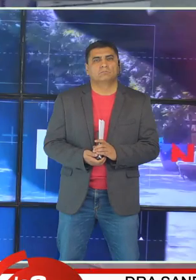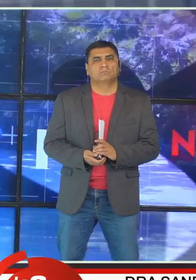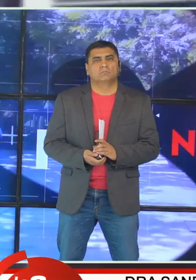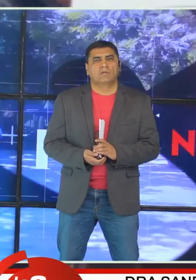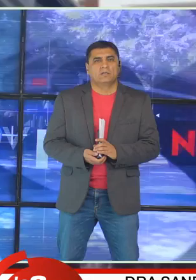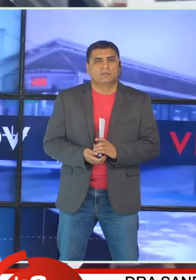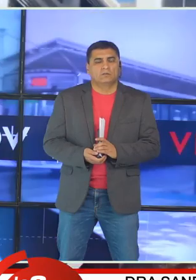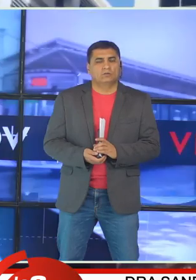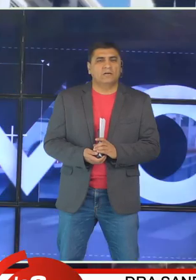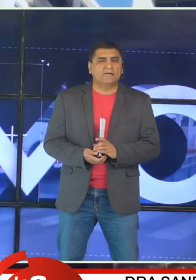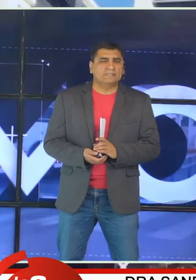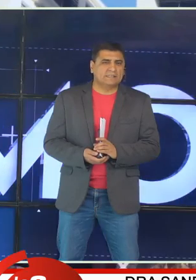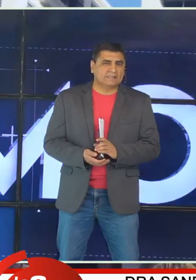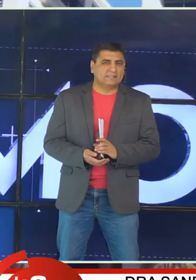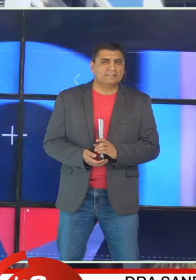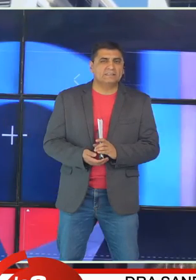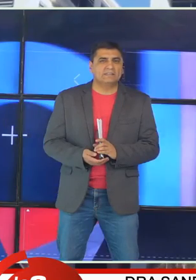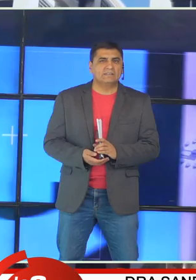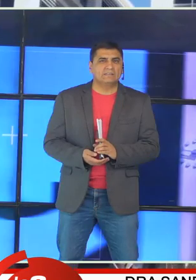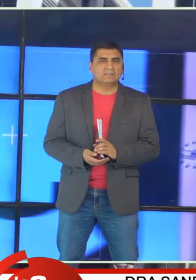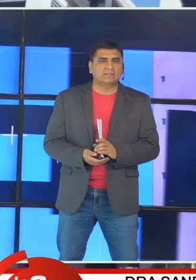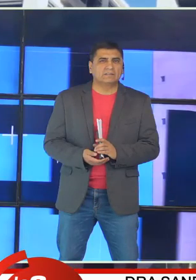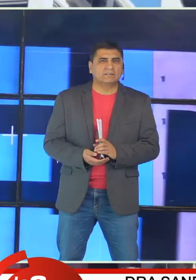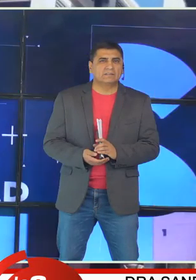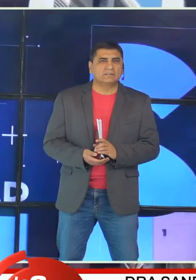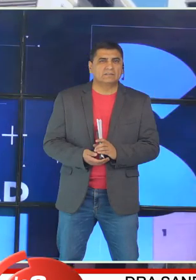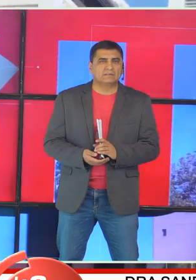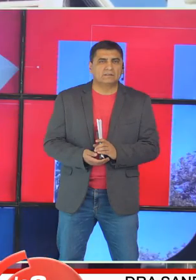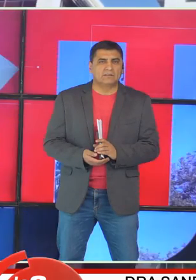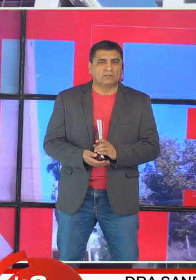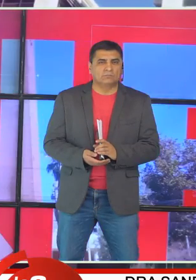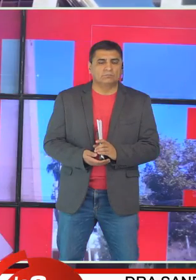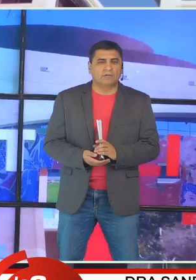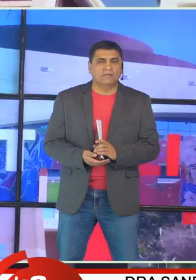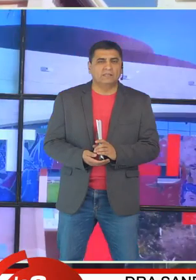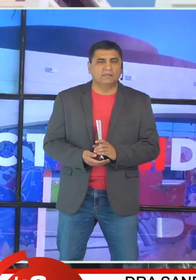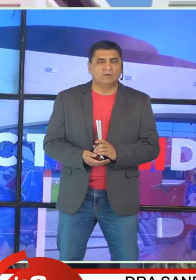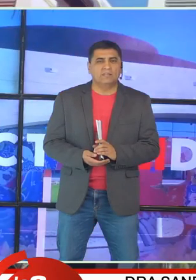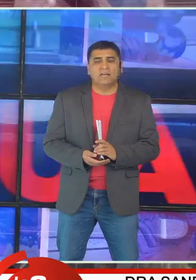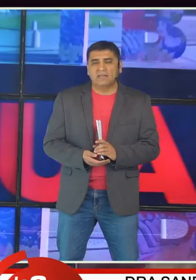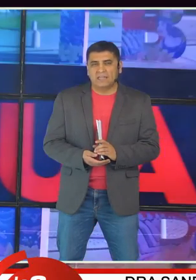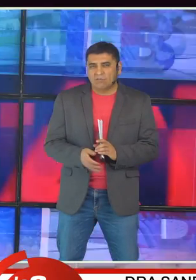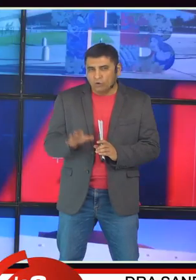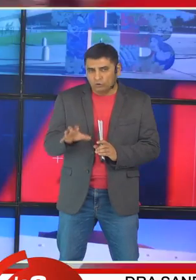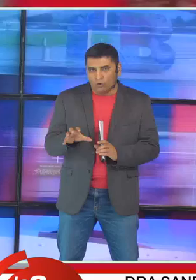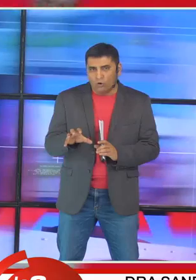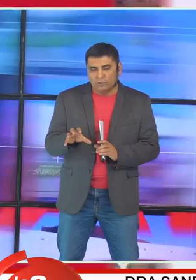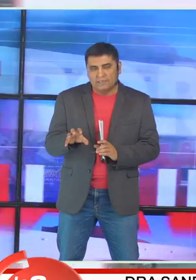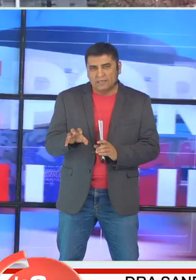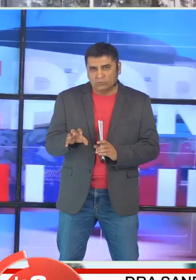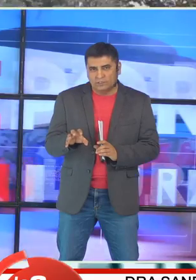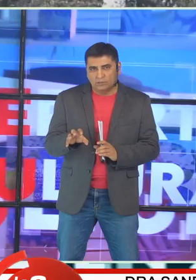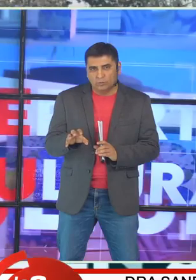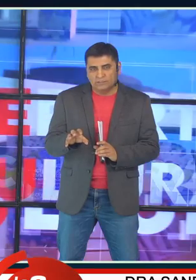control. Doctora, hay estadísticas... Perdón, la mamografía de control, perdón. Claro. ¿Cuál es la foto hoy en